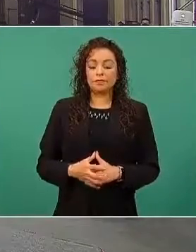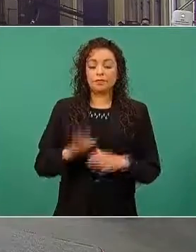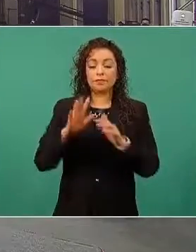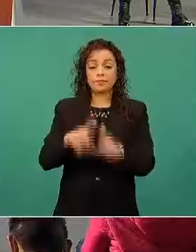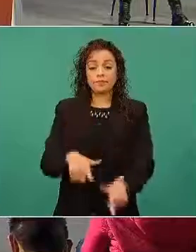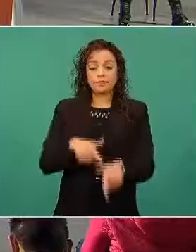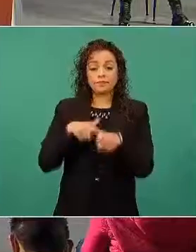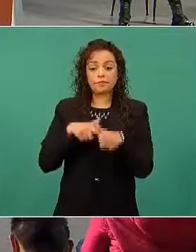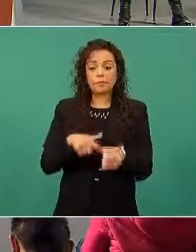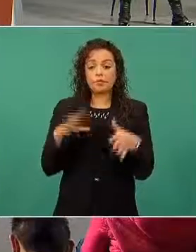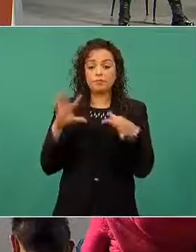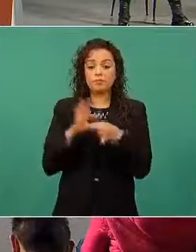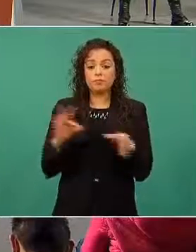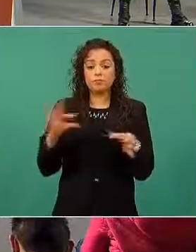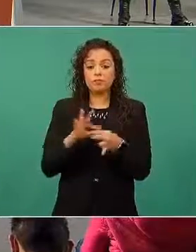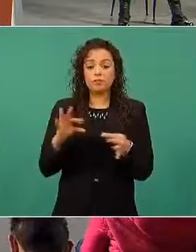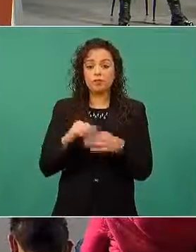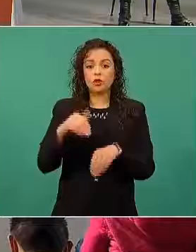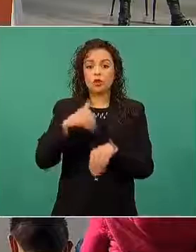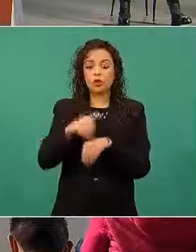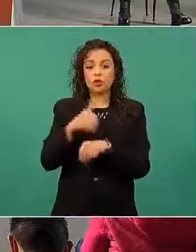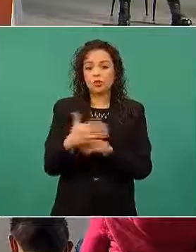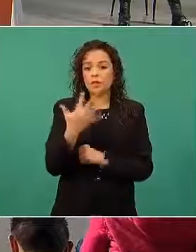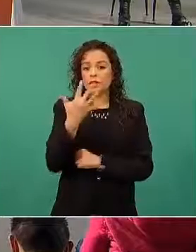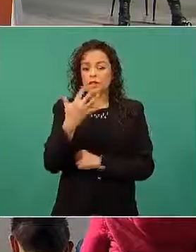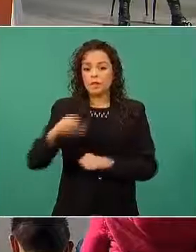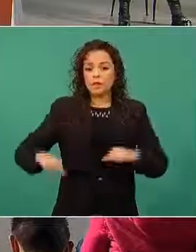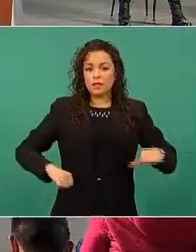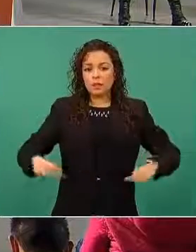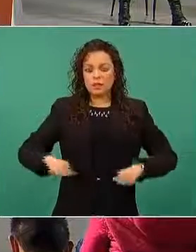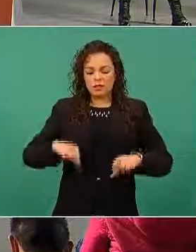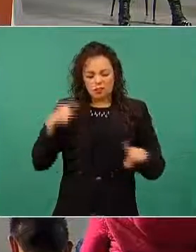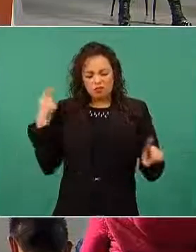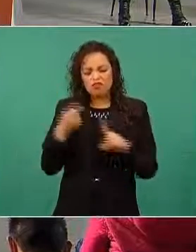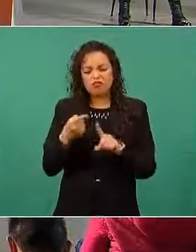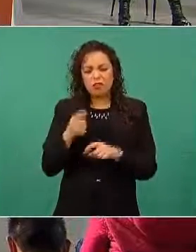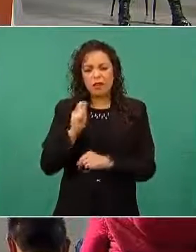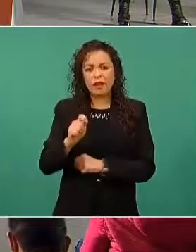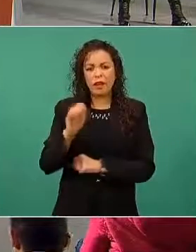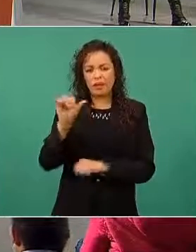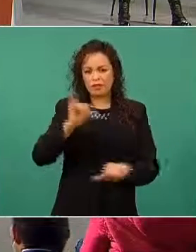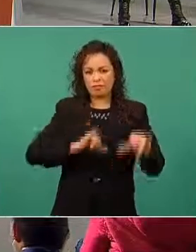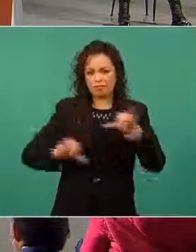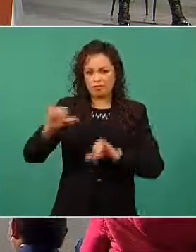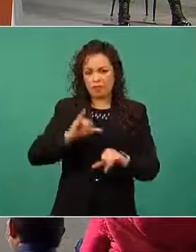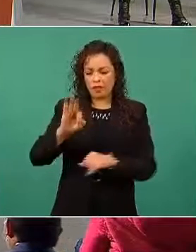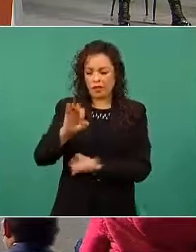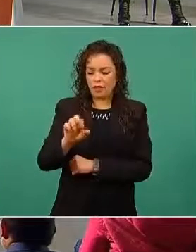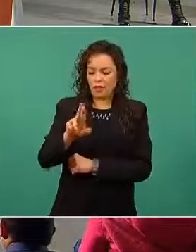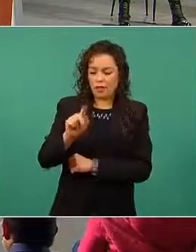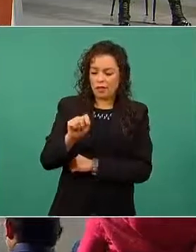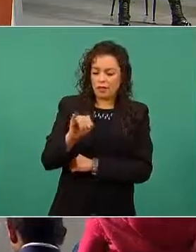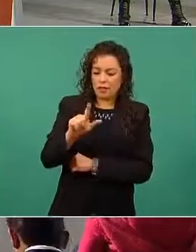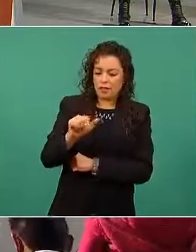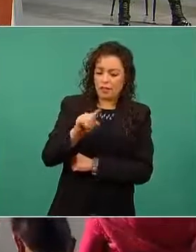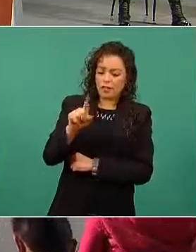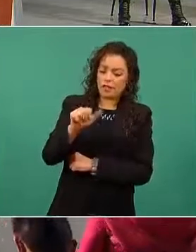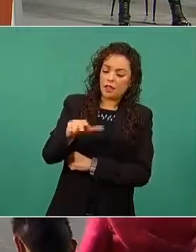Continuaríamos con la quinta tarea, que tiene que ver con los fertilizantes. La que sigue, por favor. Aquí